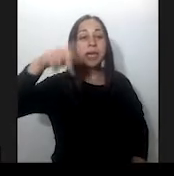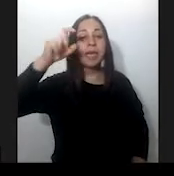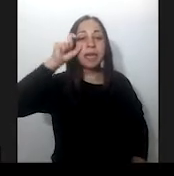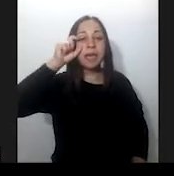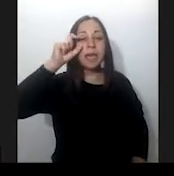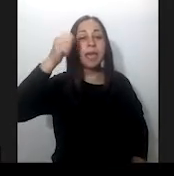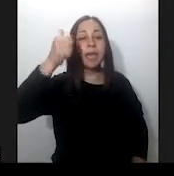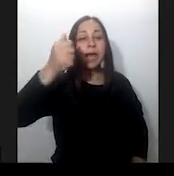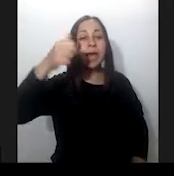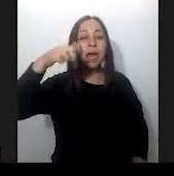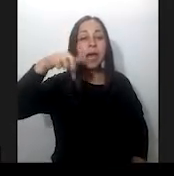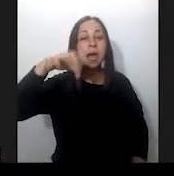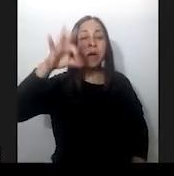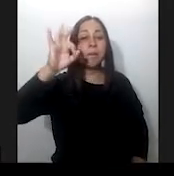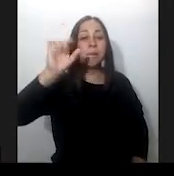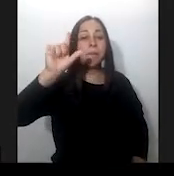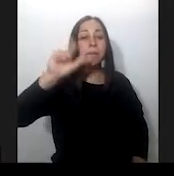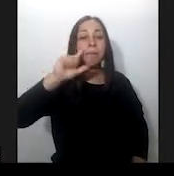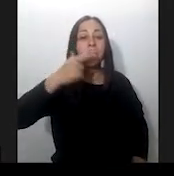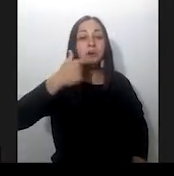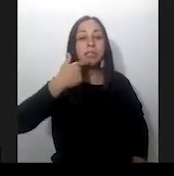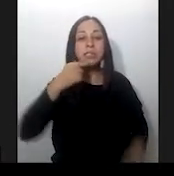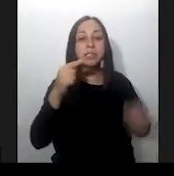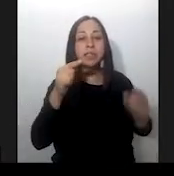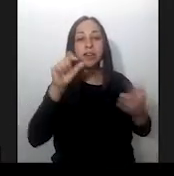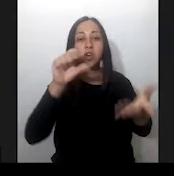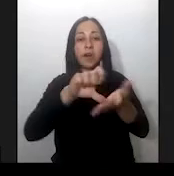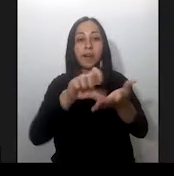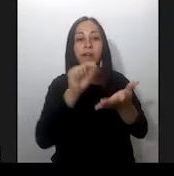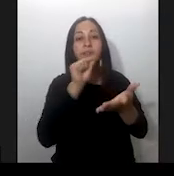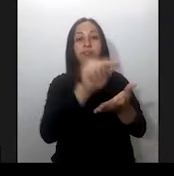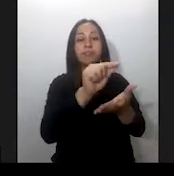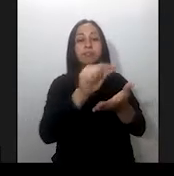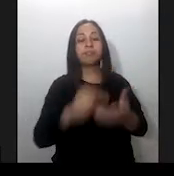Bien, ahí estoy poniendo un destino. Vamos a poner un precio,